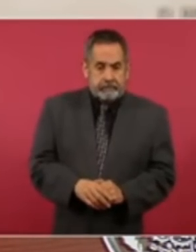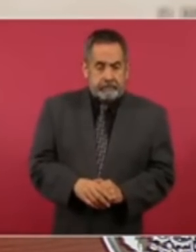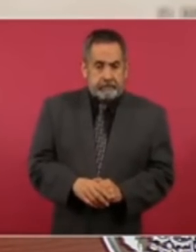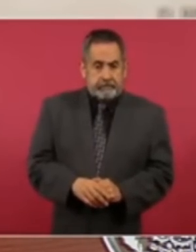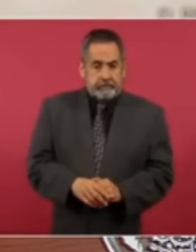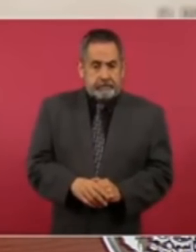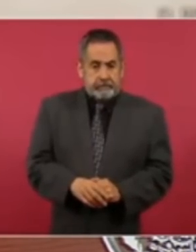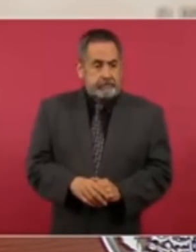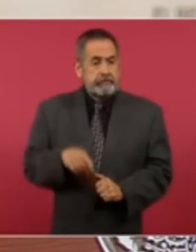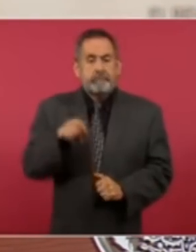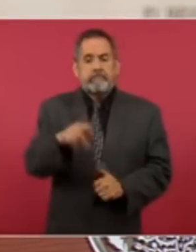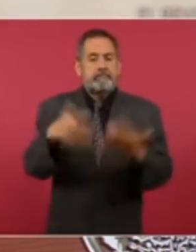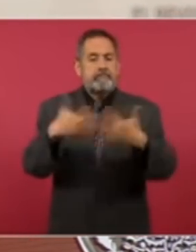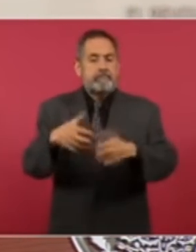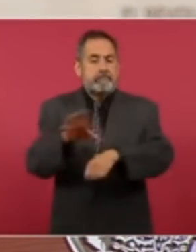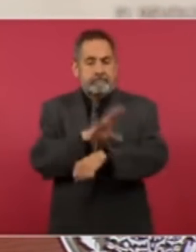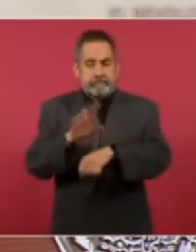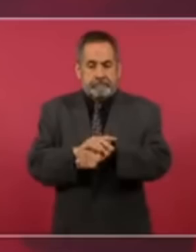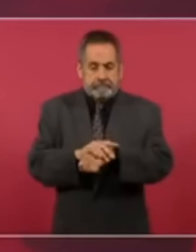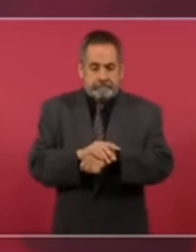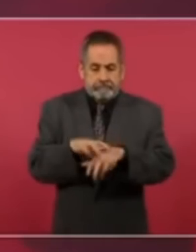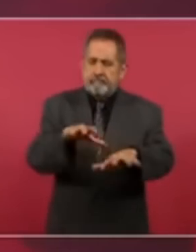las plantas eléctricas y se